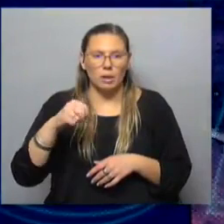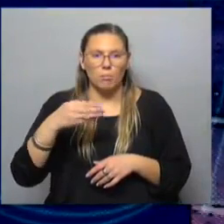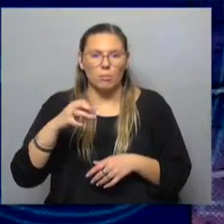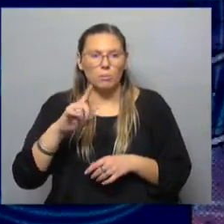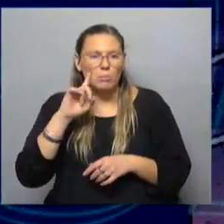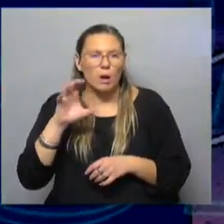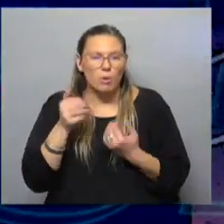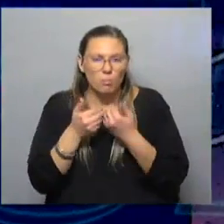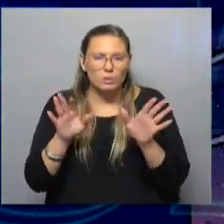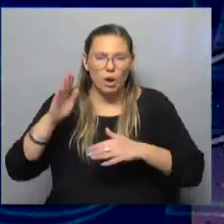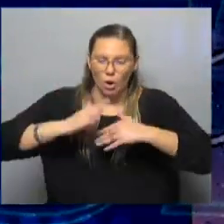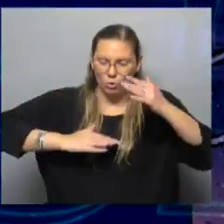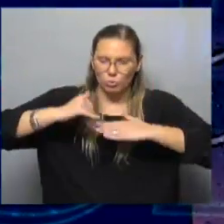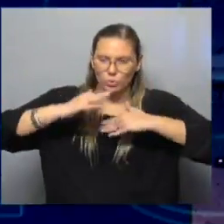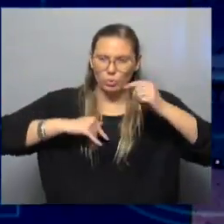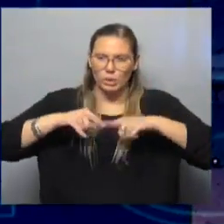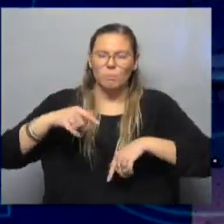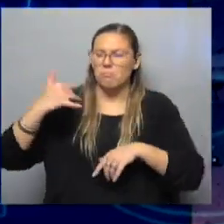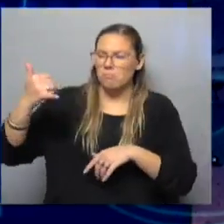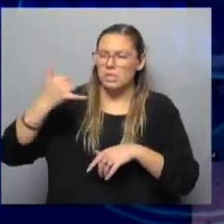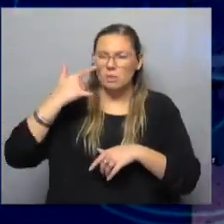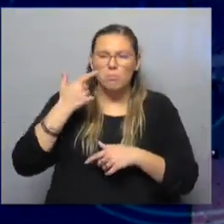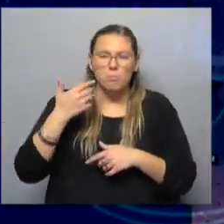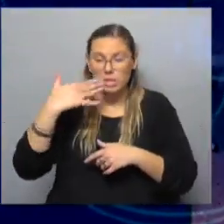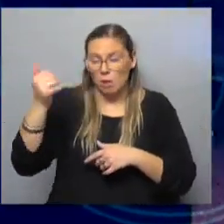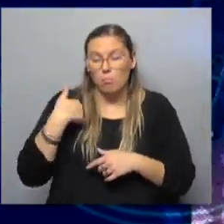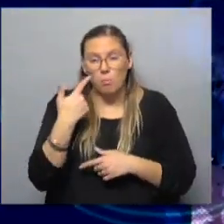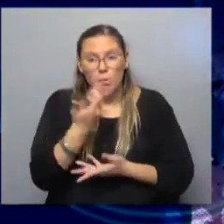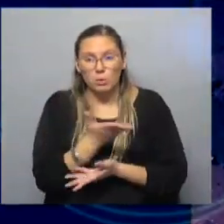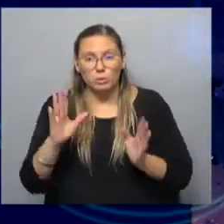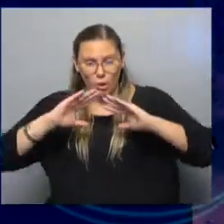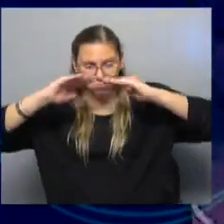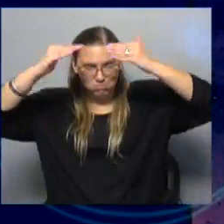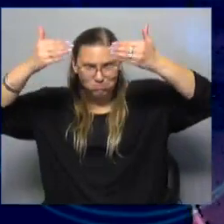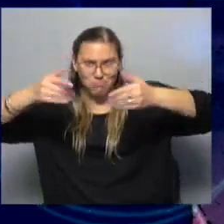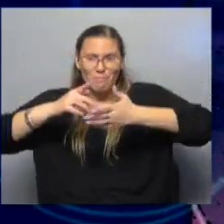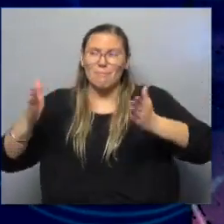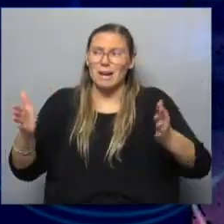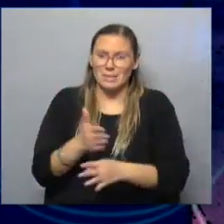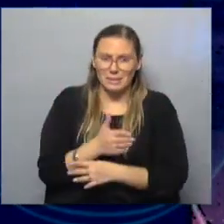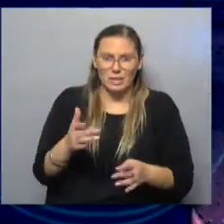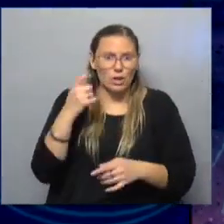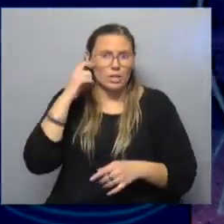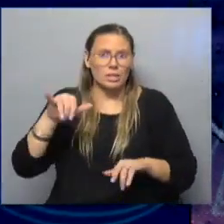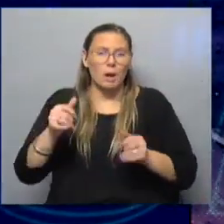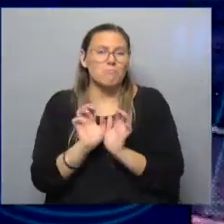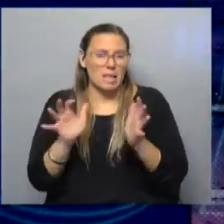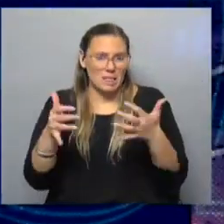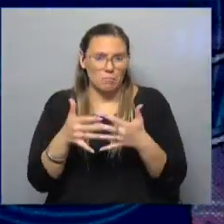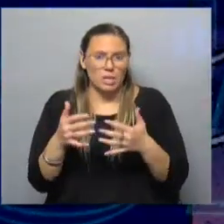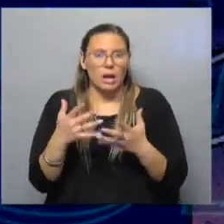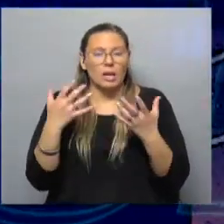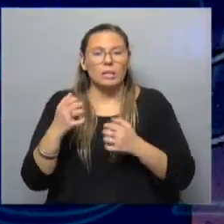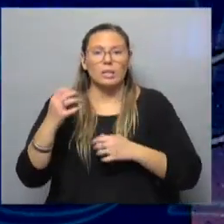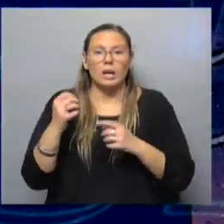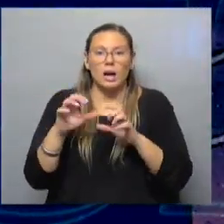cuando empezó a construir esto que me llamó, me mostró el galpón totalmente vacío, y la idea de él, ya estábamos en pandemia, era construir